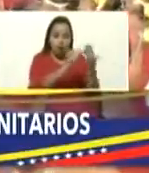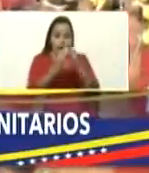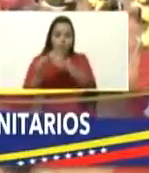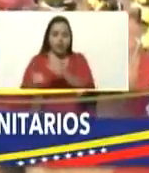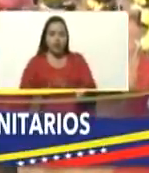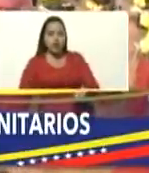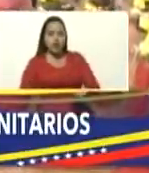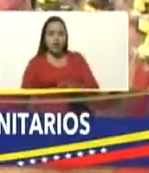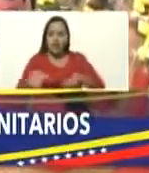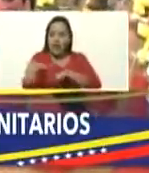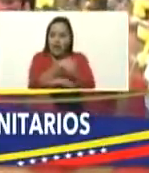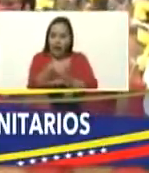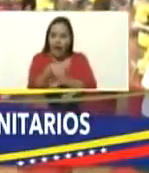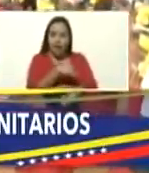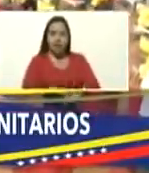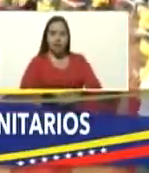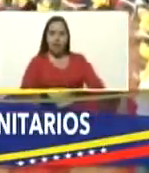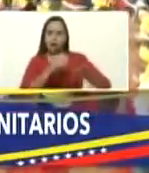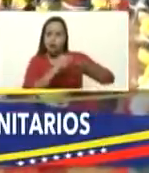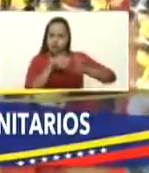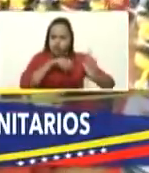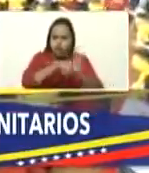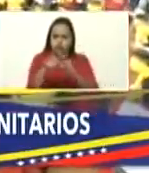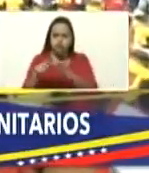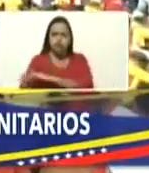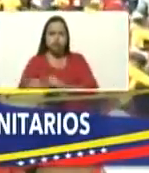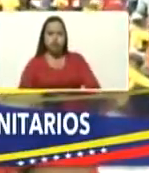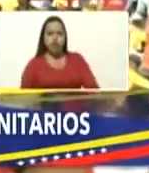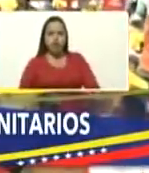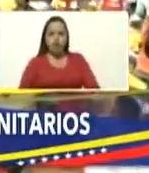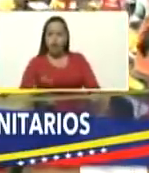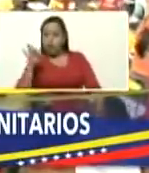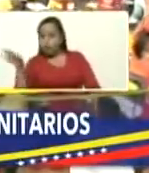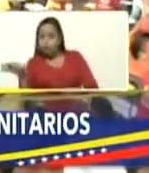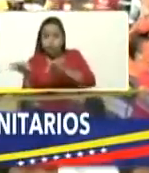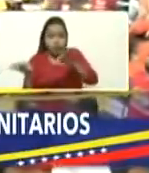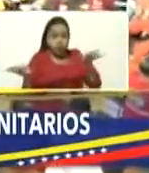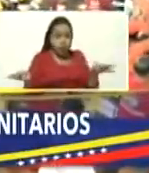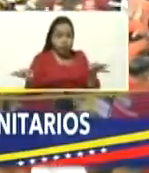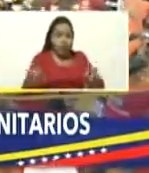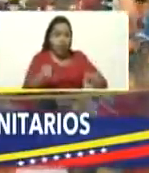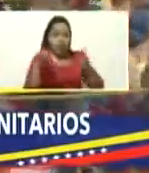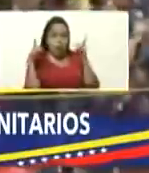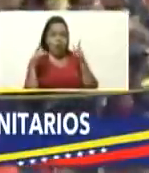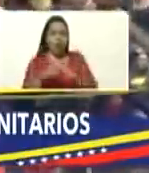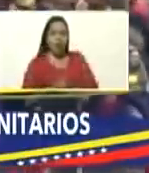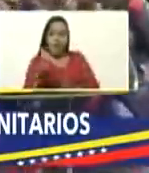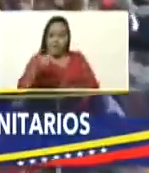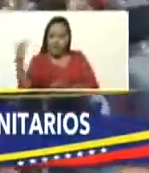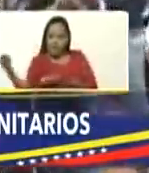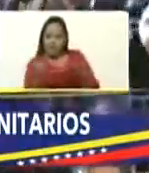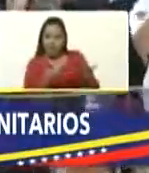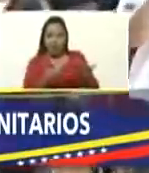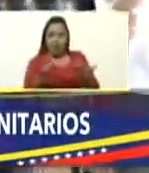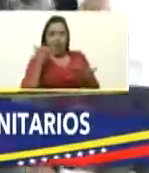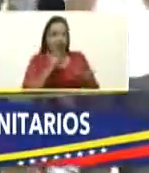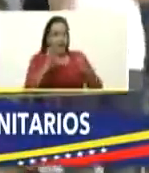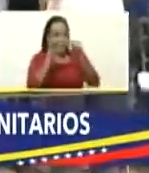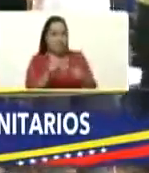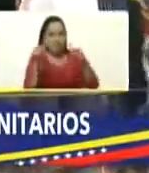de las calles, de los urbanismos, de punta a punta de este estado. Y los que aquí vinieron son los que